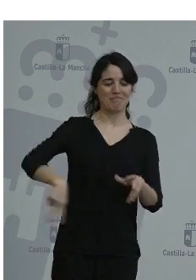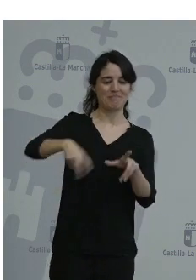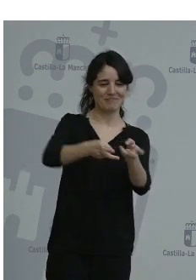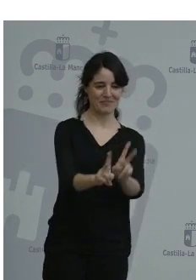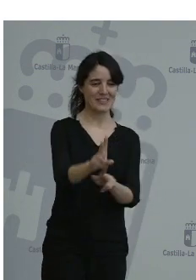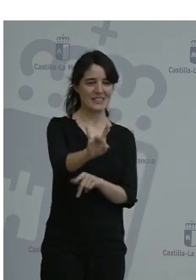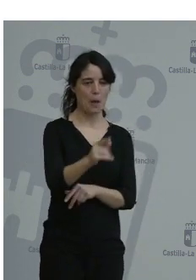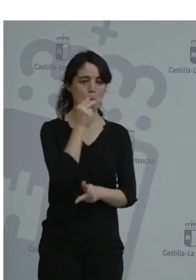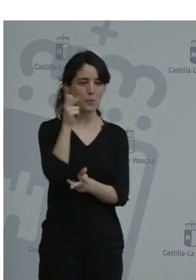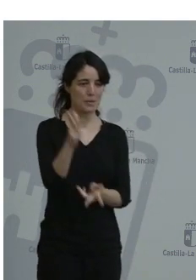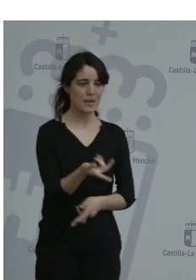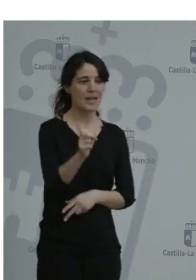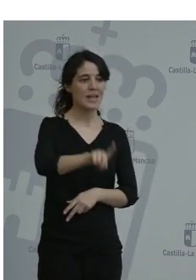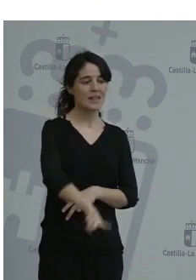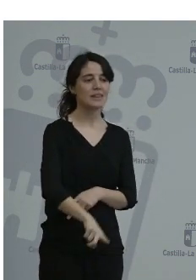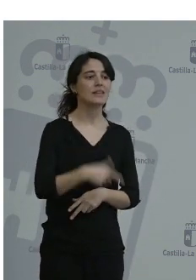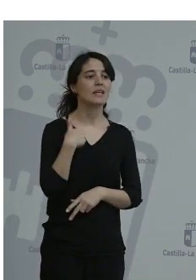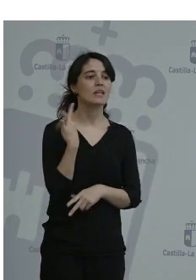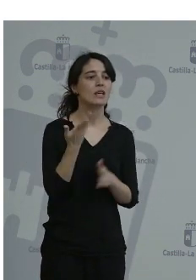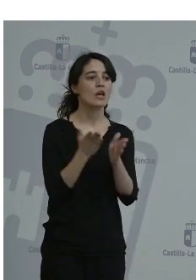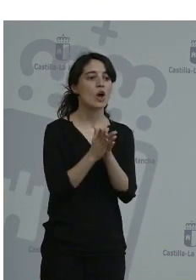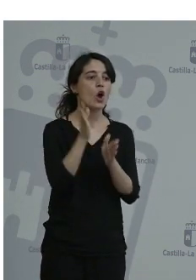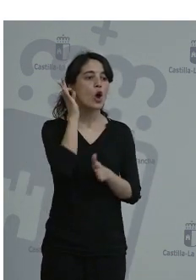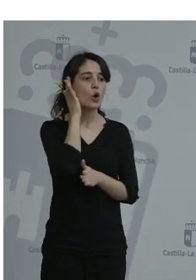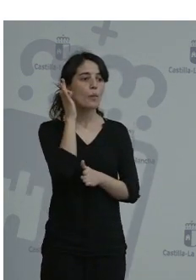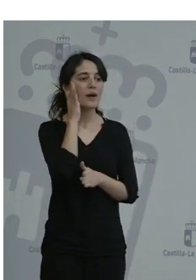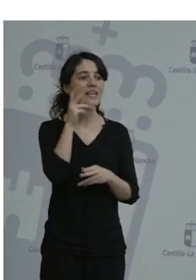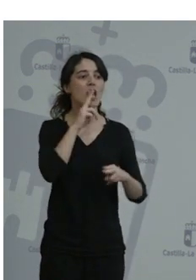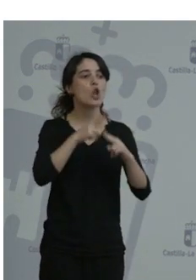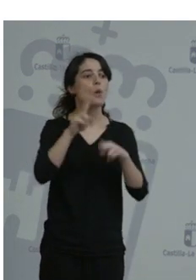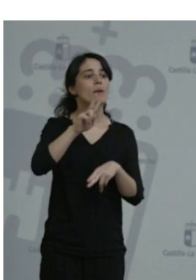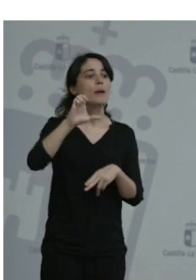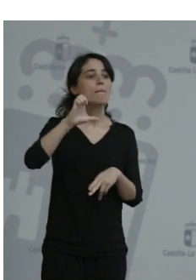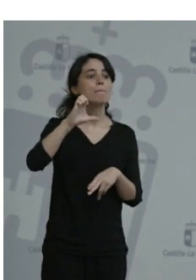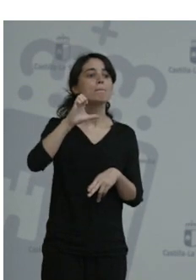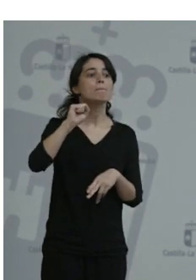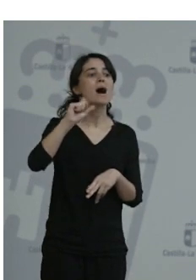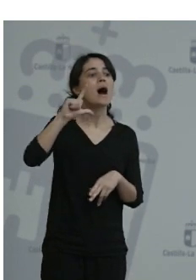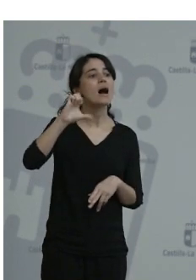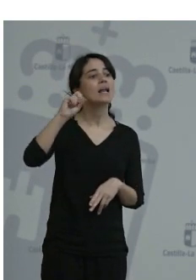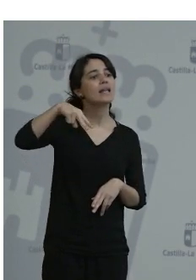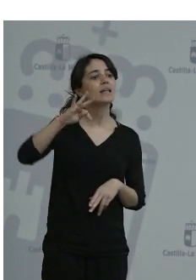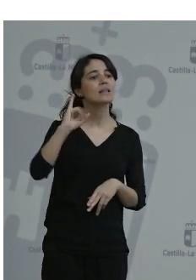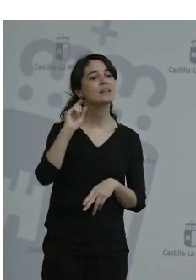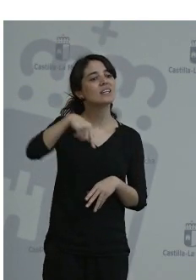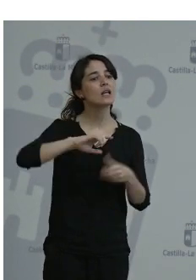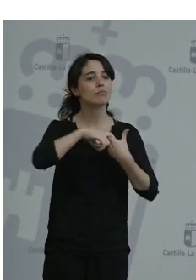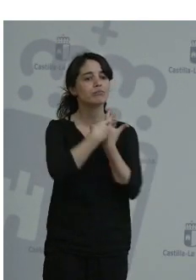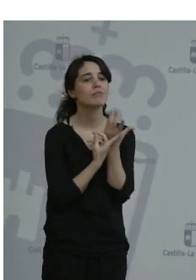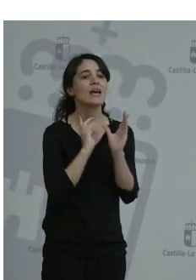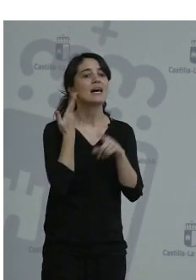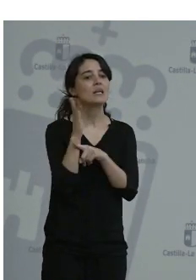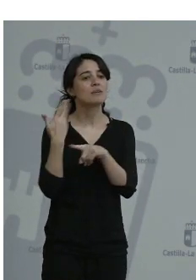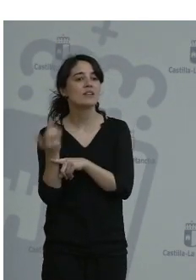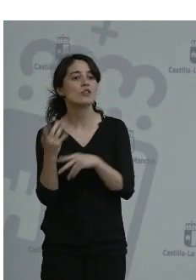Y doña Angie Valentina, conocida por Valentina Rodríguez, miembro del Grupo de Representación y Liderazgo de